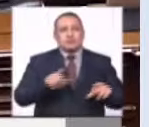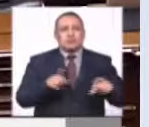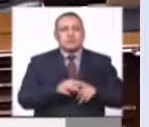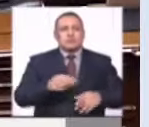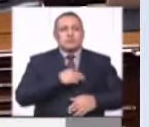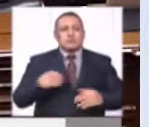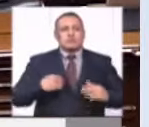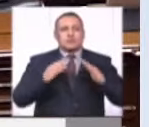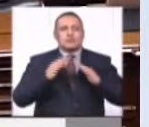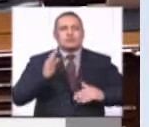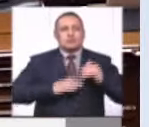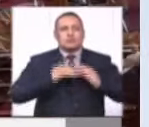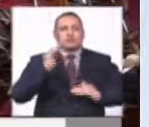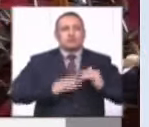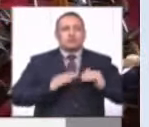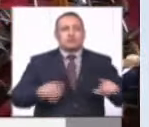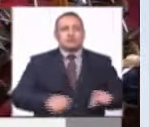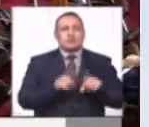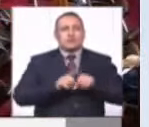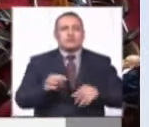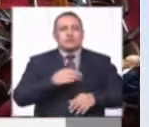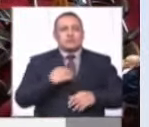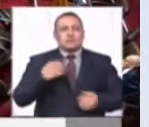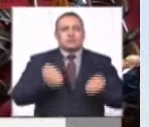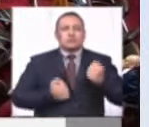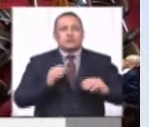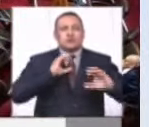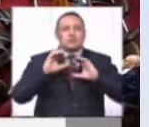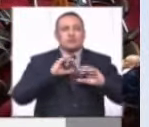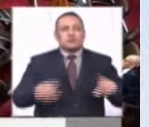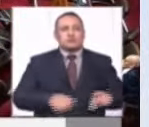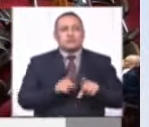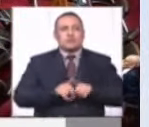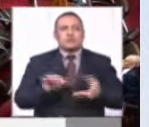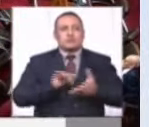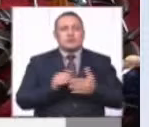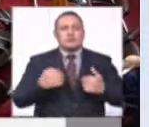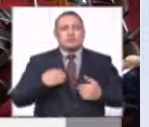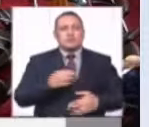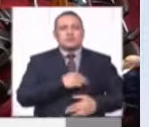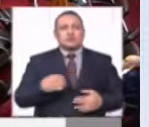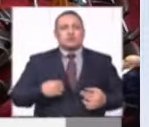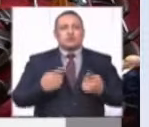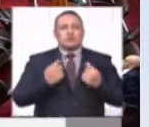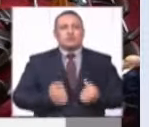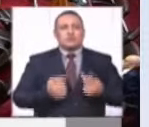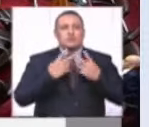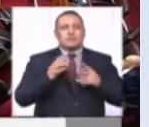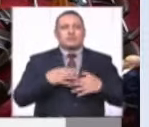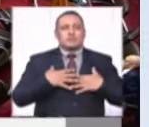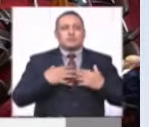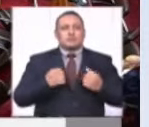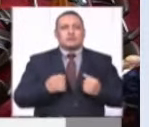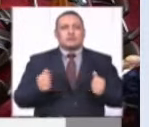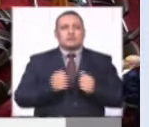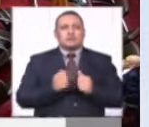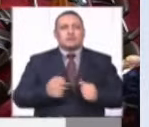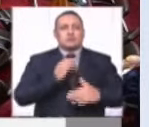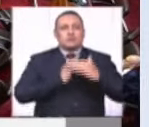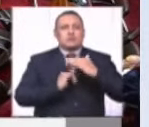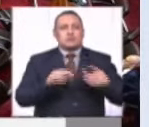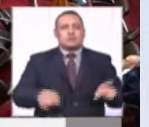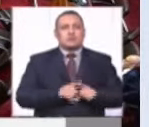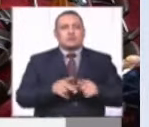ministra de Vivienda y Construcción, ministro de Transportes y Comunicaciones, ministro de Economía, de Salud y del Interior,